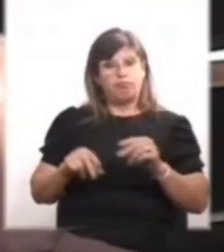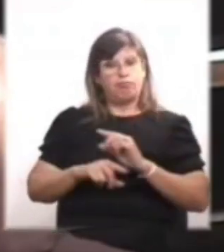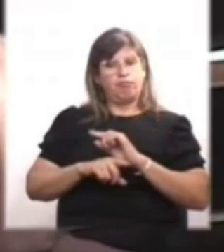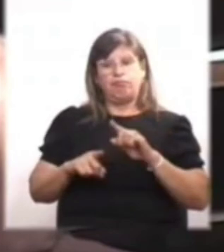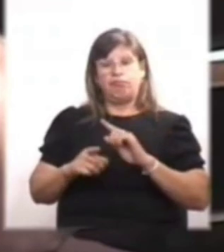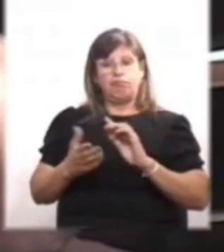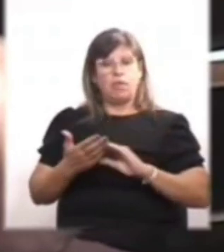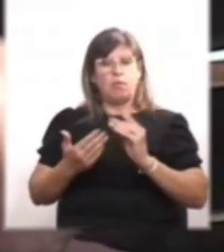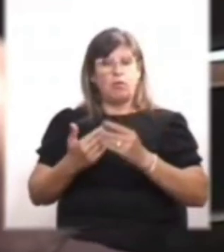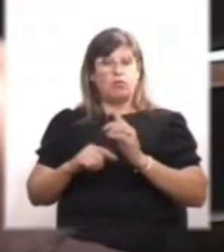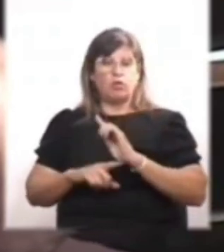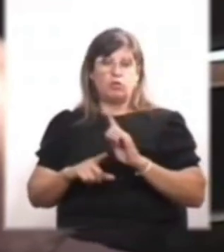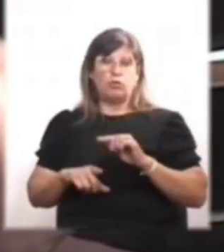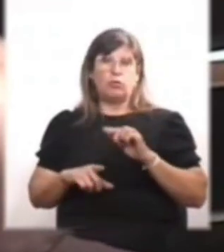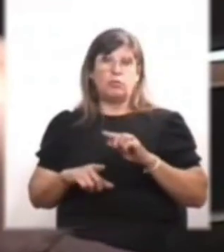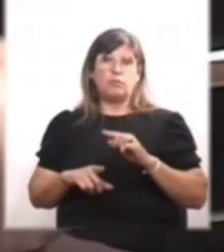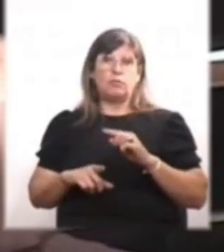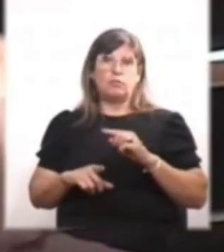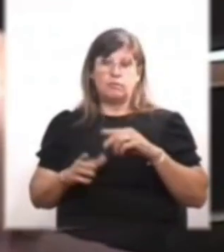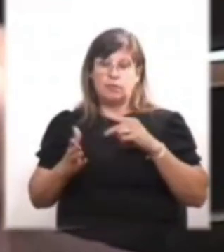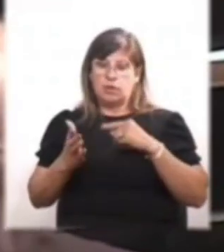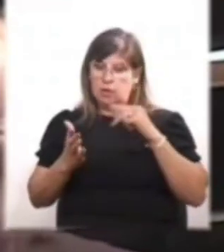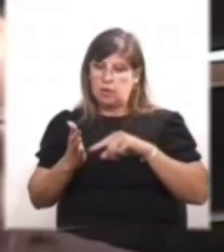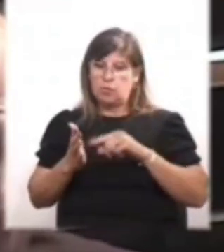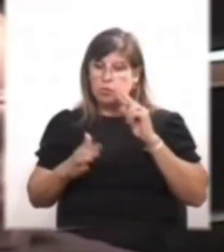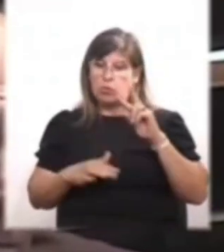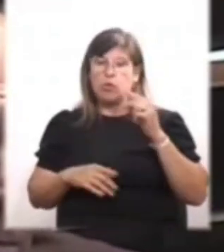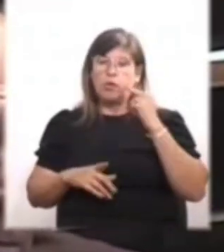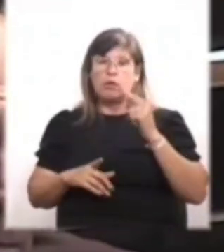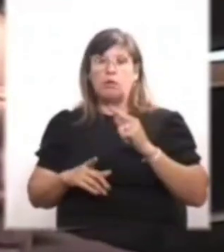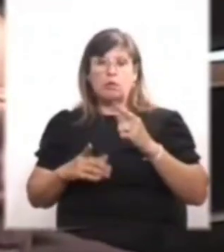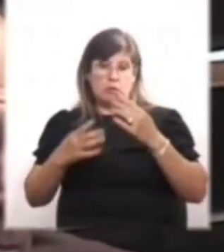proyecto, claro, desde la óptica absolutamente